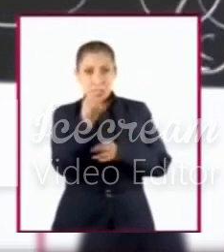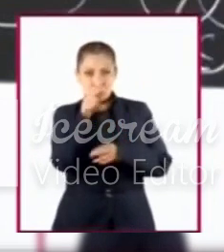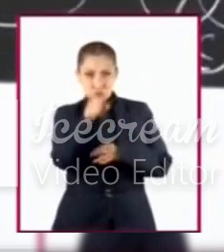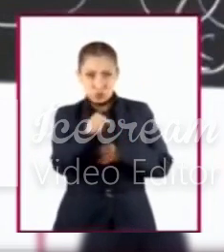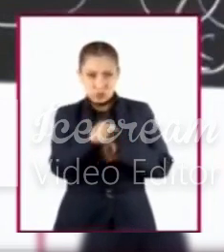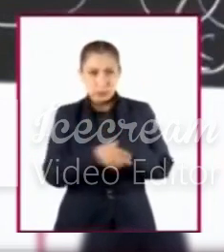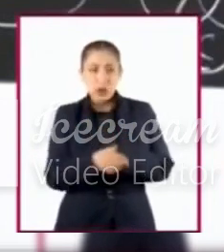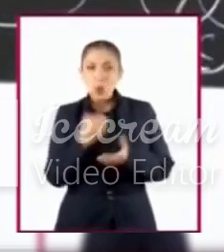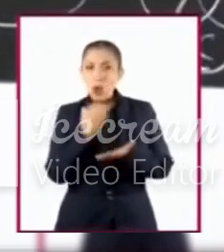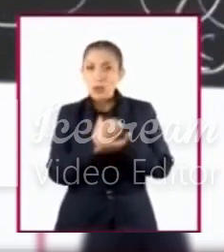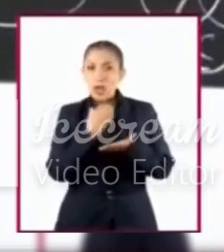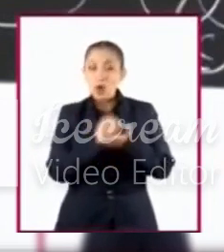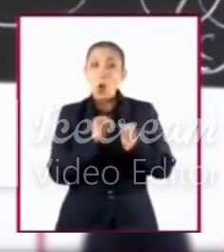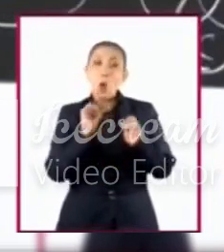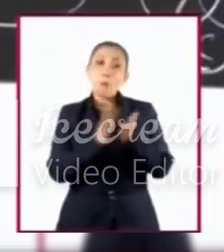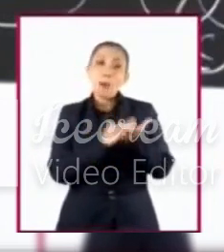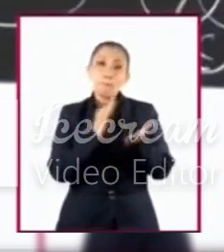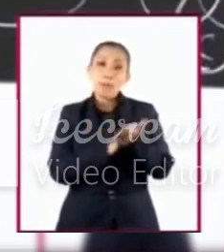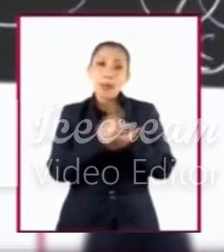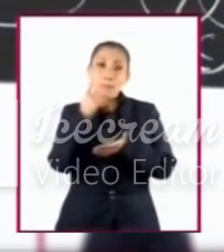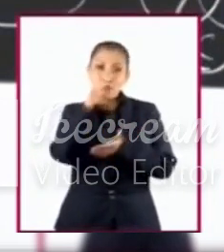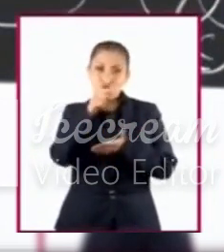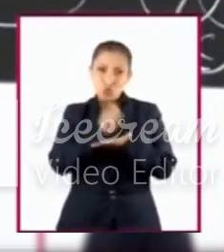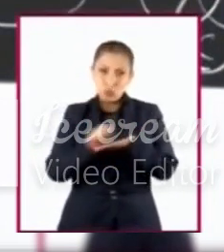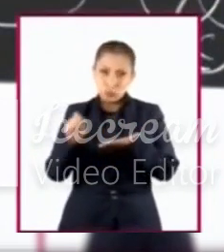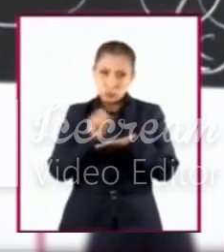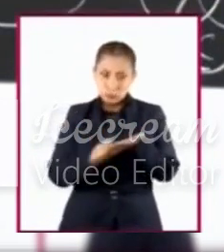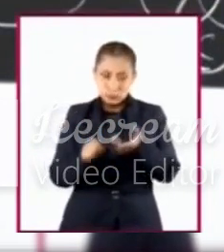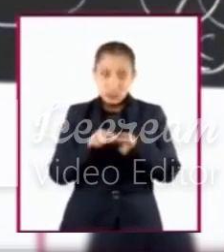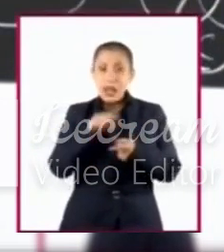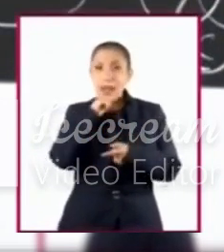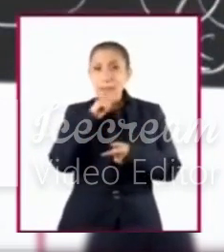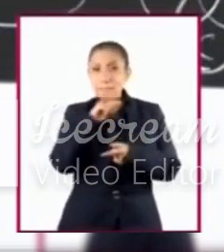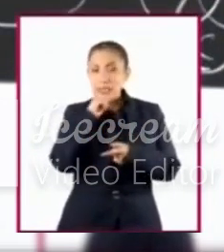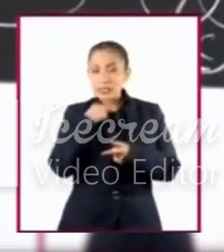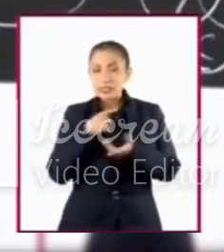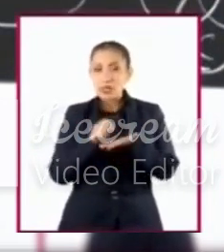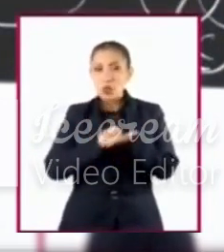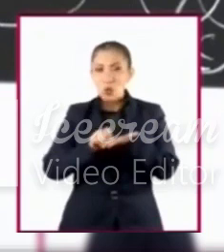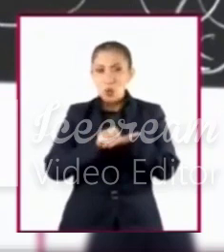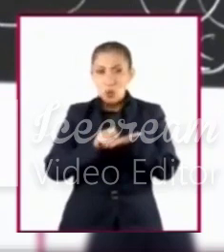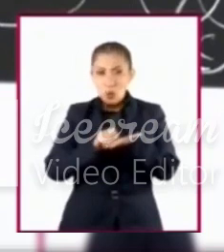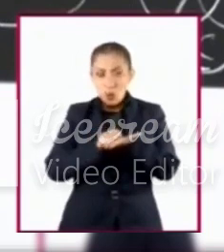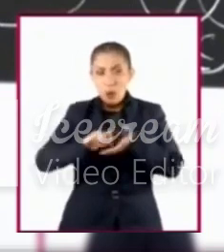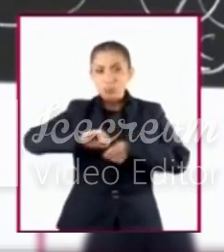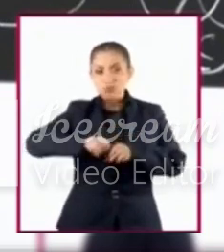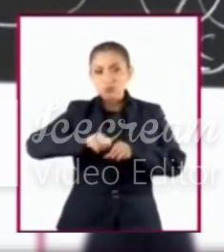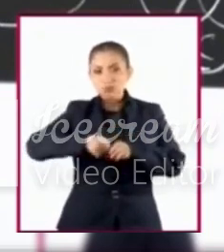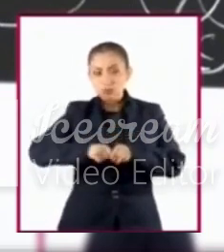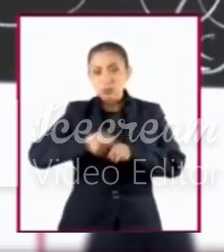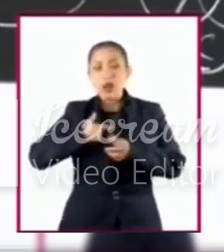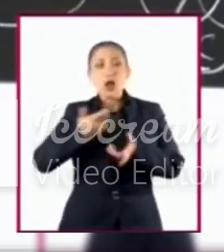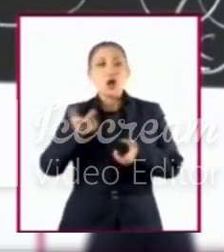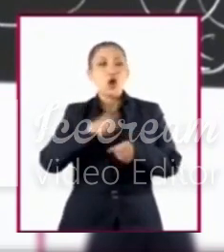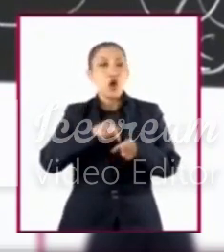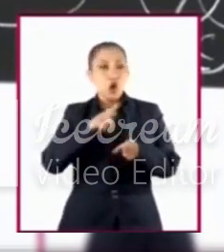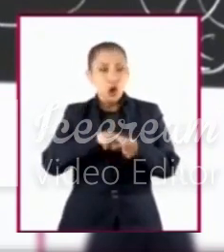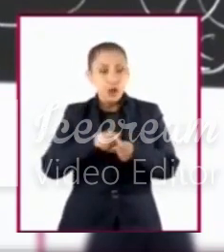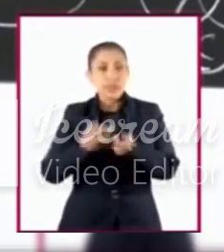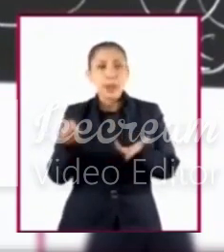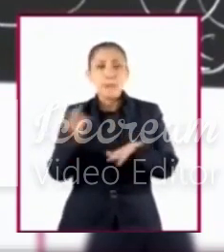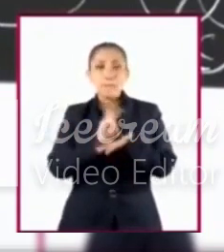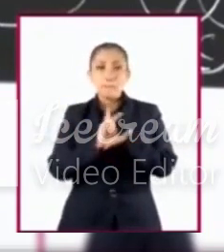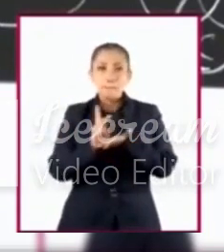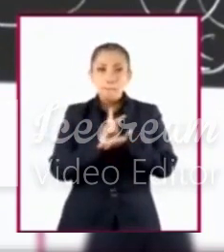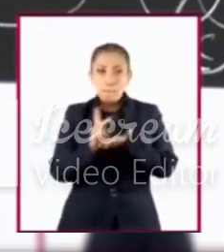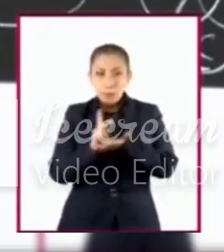necesitarás cuaderno o papel para tomar notas, lápiz, goma y sacapuntas, lápices de colores,